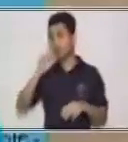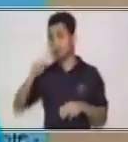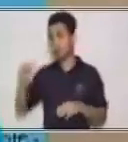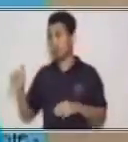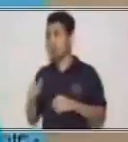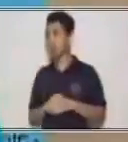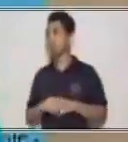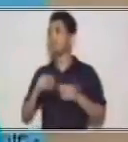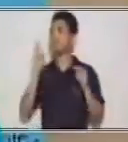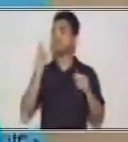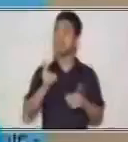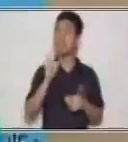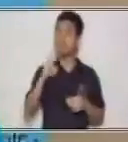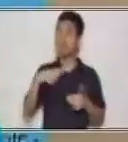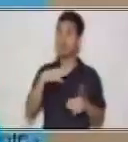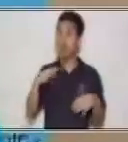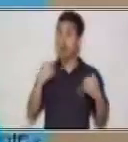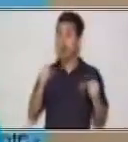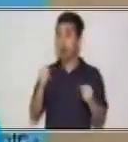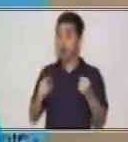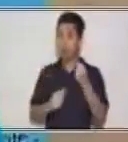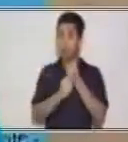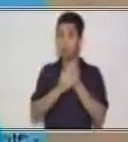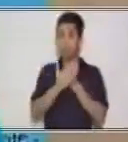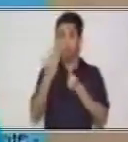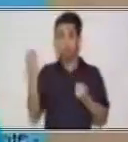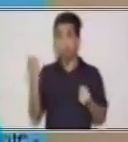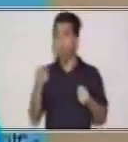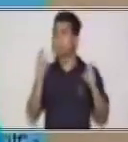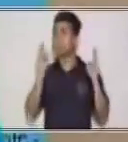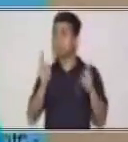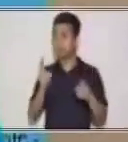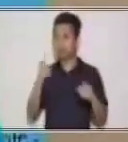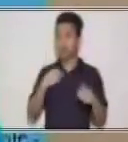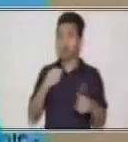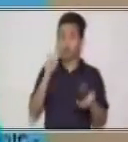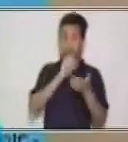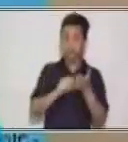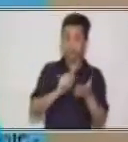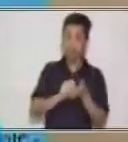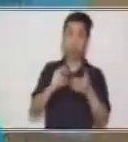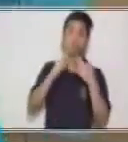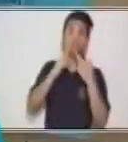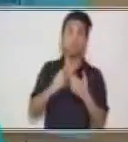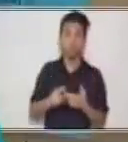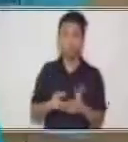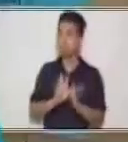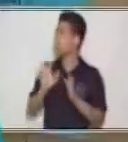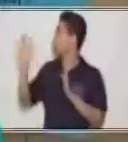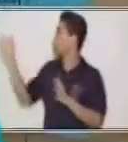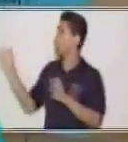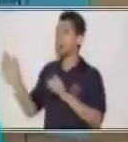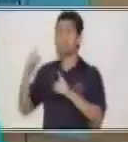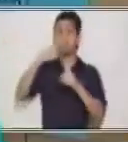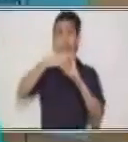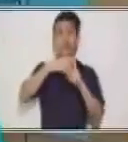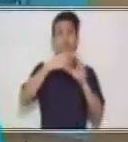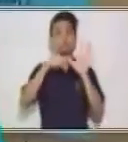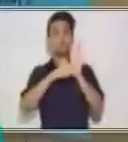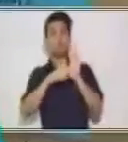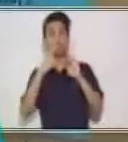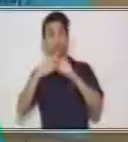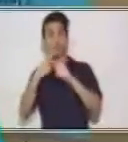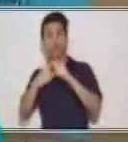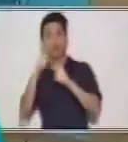un problema, siempre escribamos la respuesta, no solo dejemos la operación. Vamos a responder con